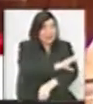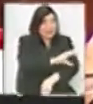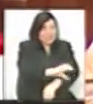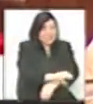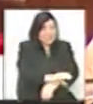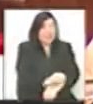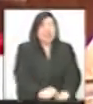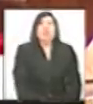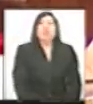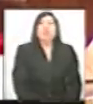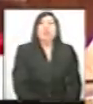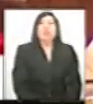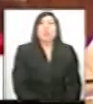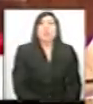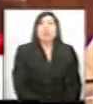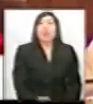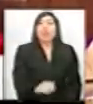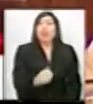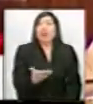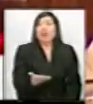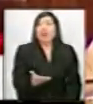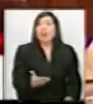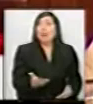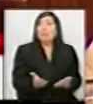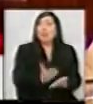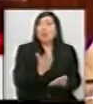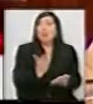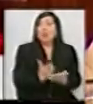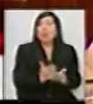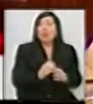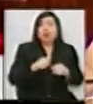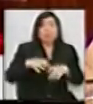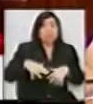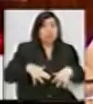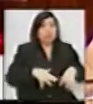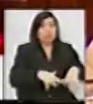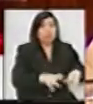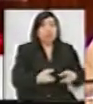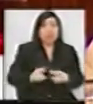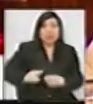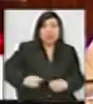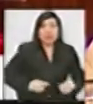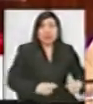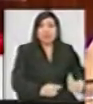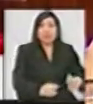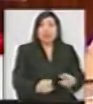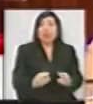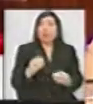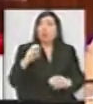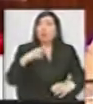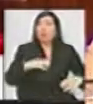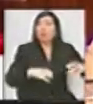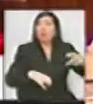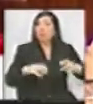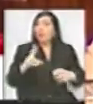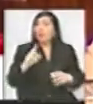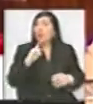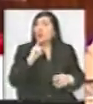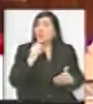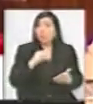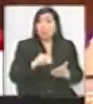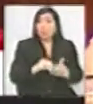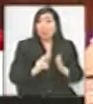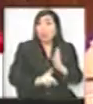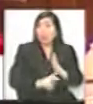ocurrido colegas hay el desastre desbordan los ríos se activan las quebradas no solamente ha